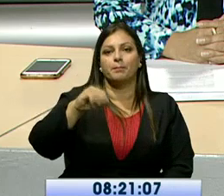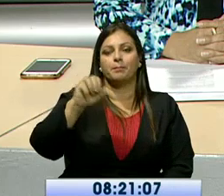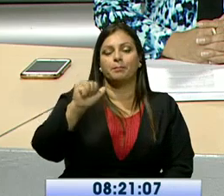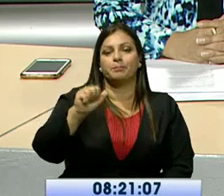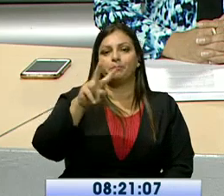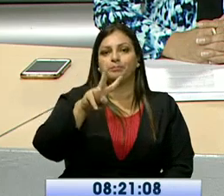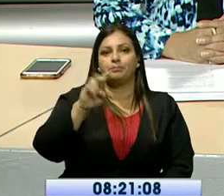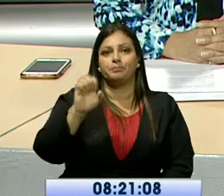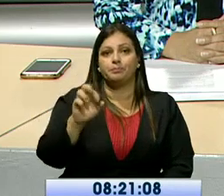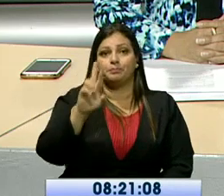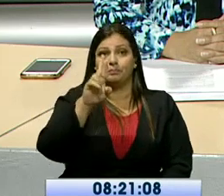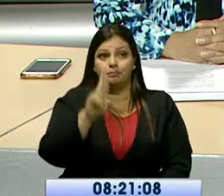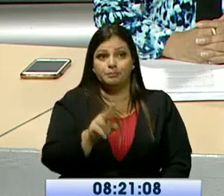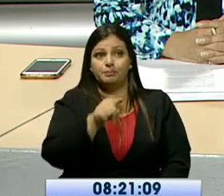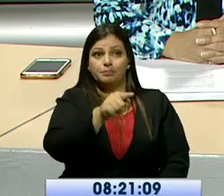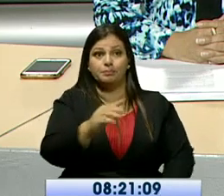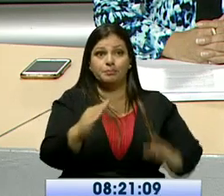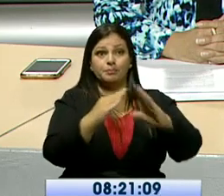suicidio.